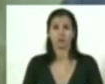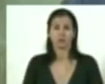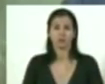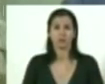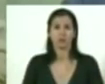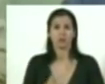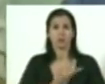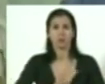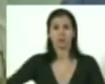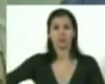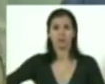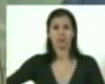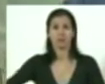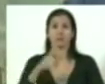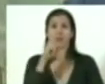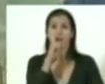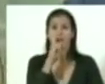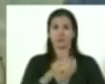El presidente Nicolás